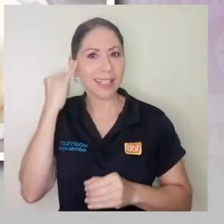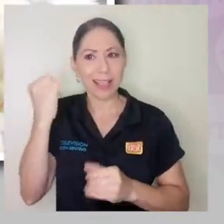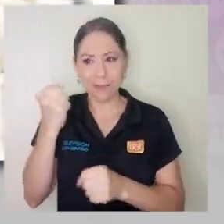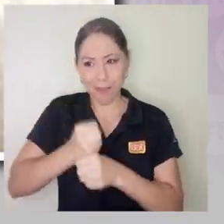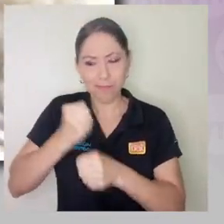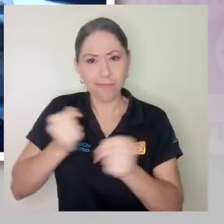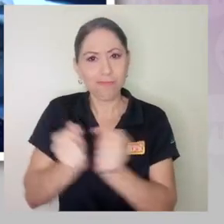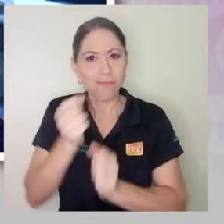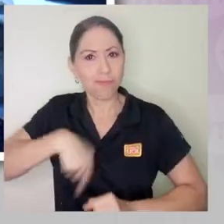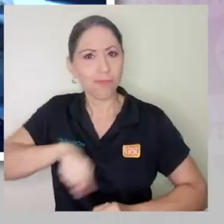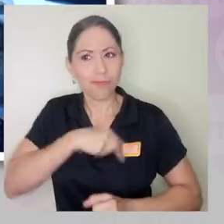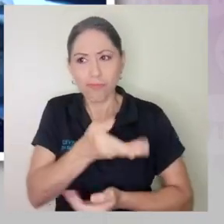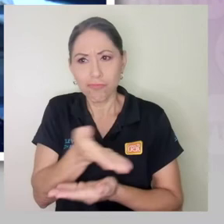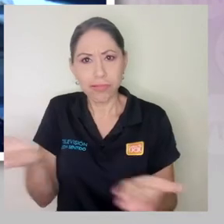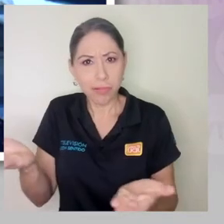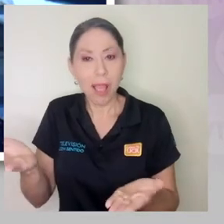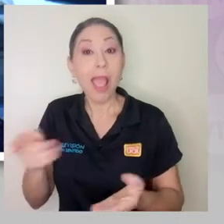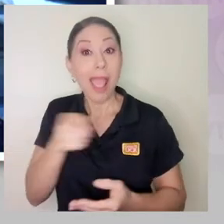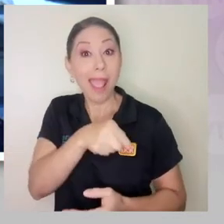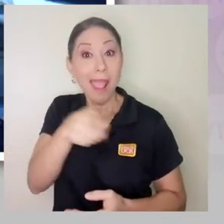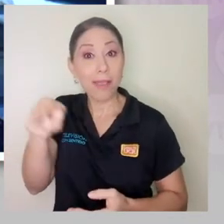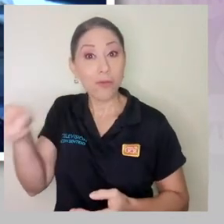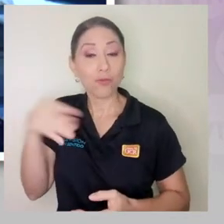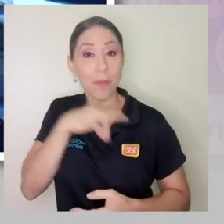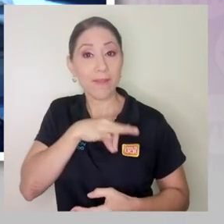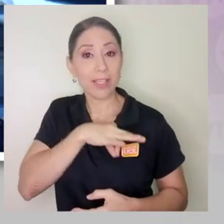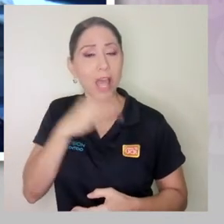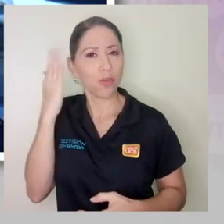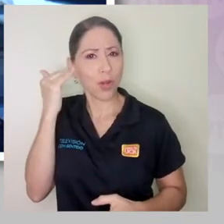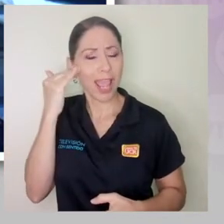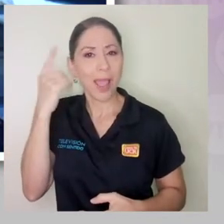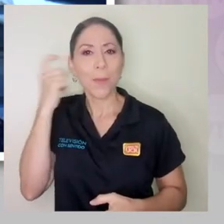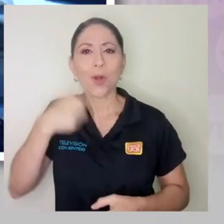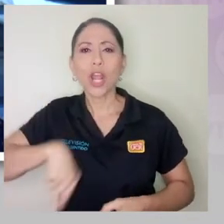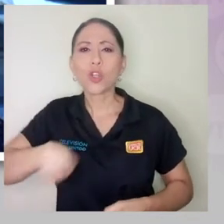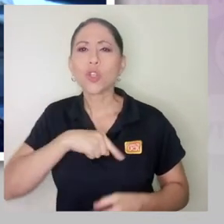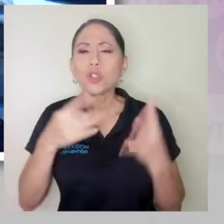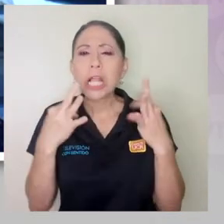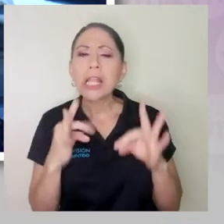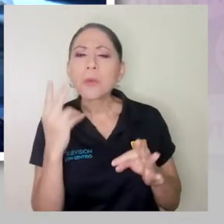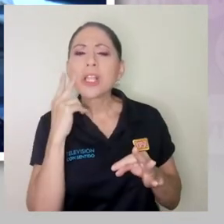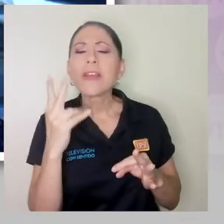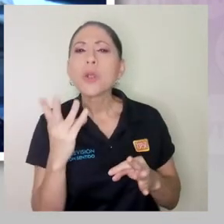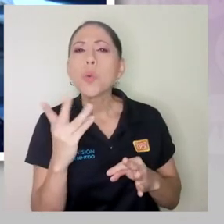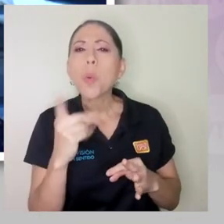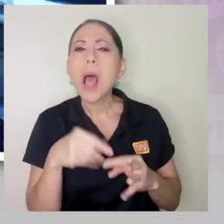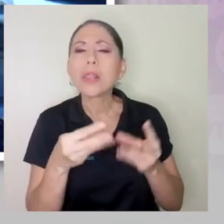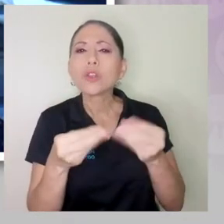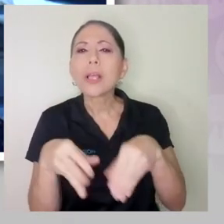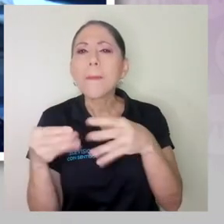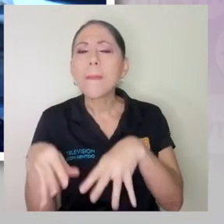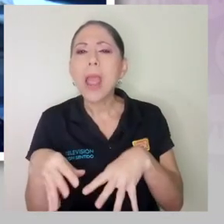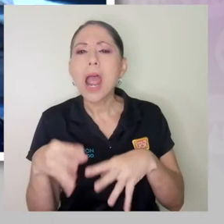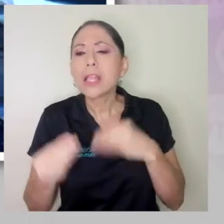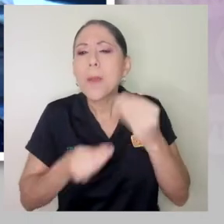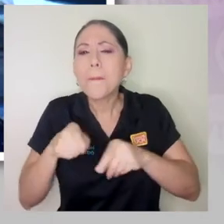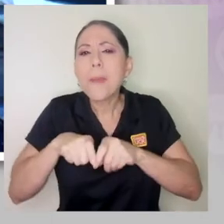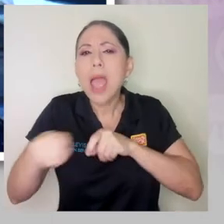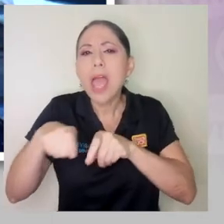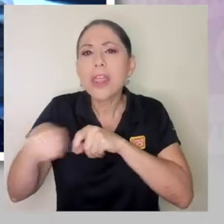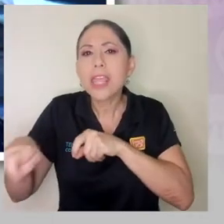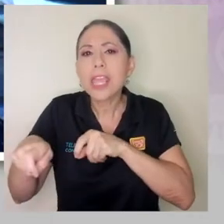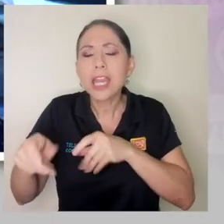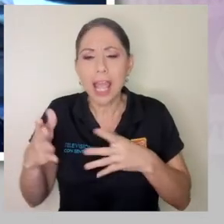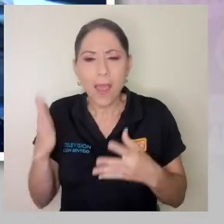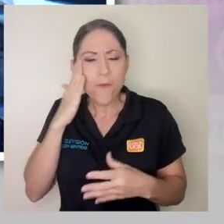ven beneficiados porque en el momento en el que empezamos a buscar formas de medir el desperdicio, que se identifiquen dónde están esos puntos críticos que generan